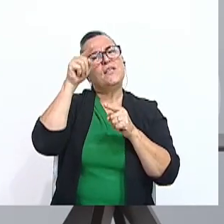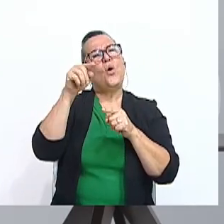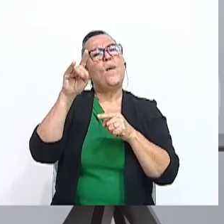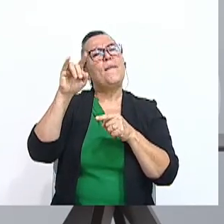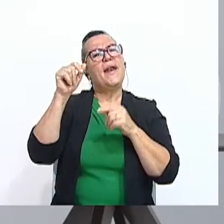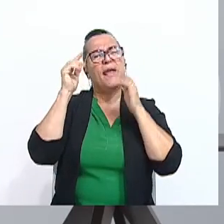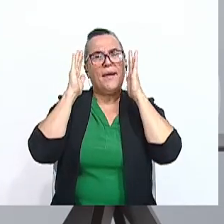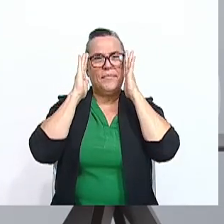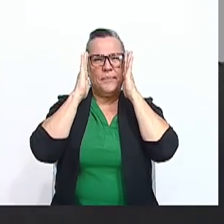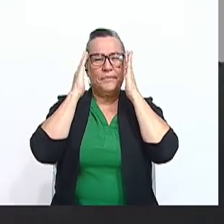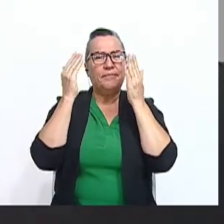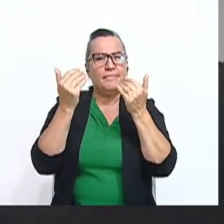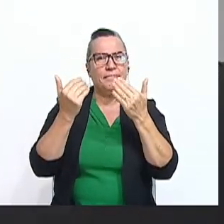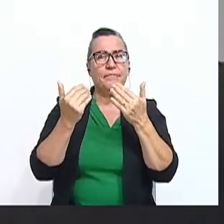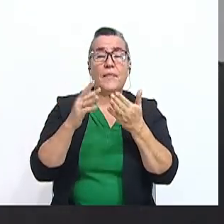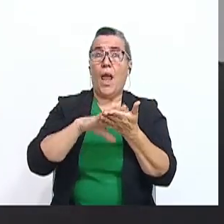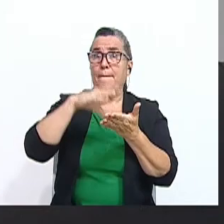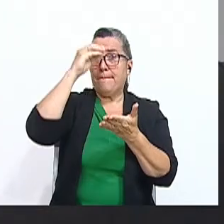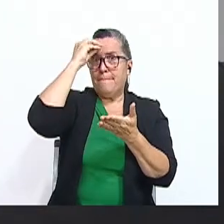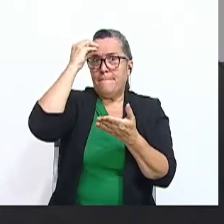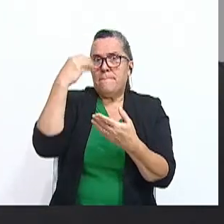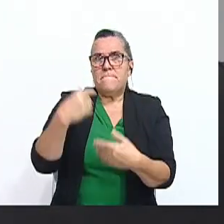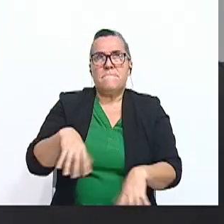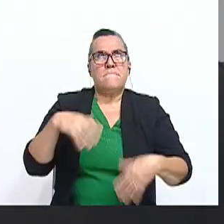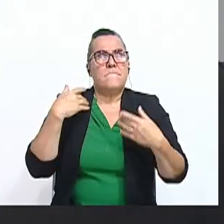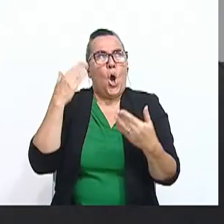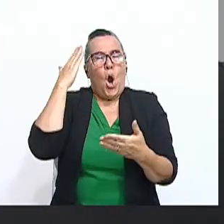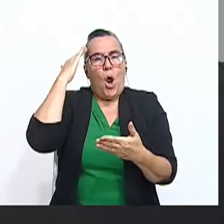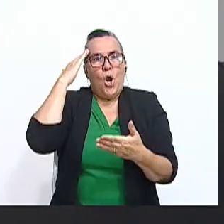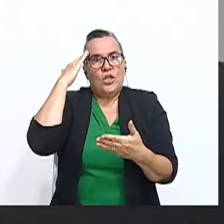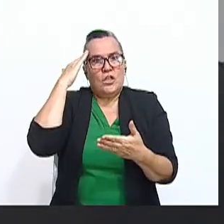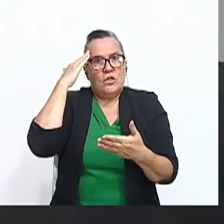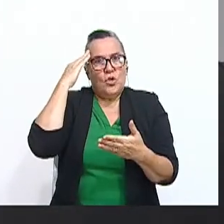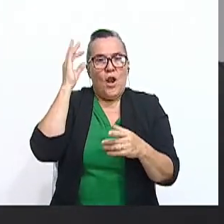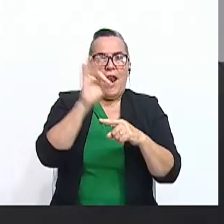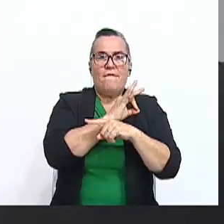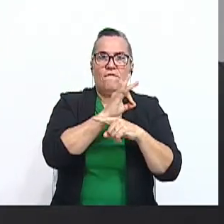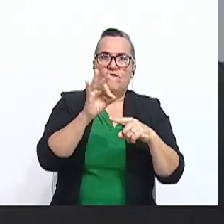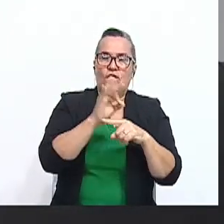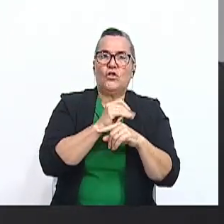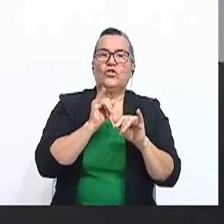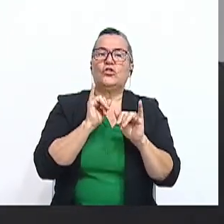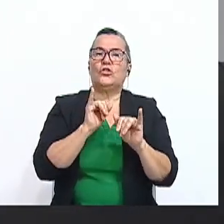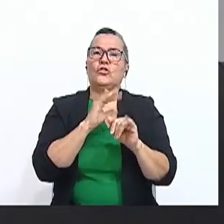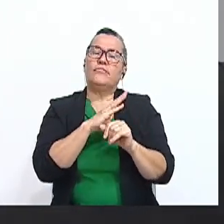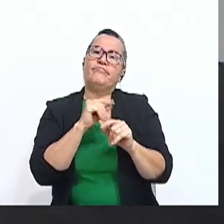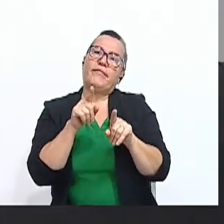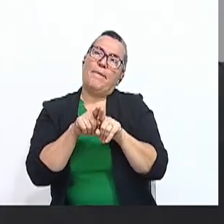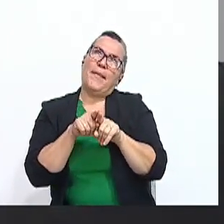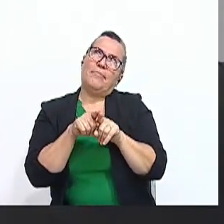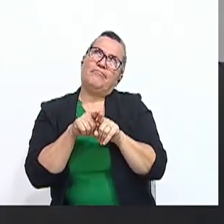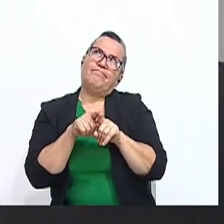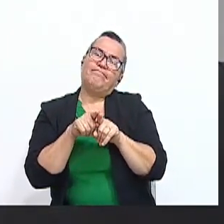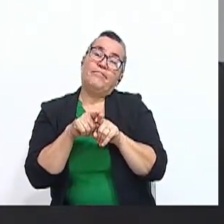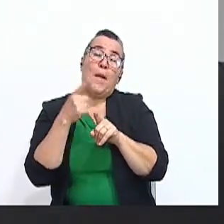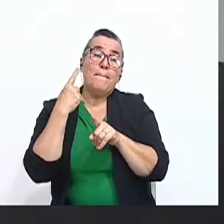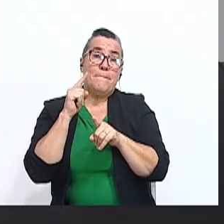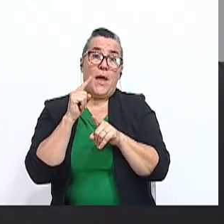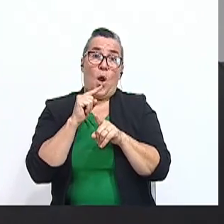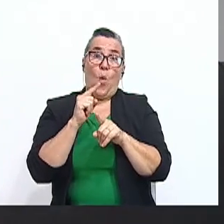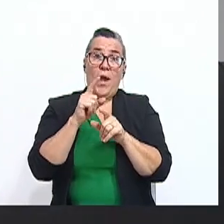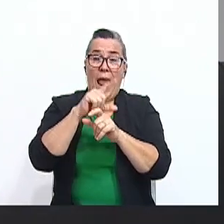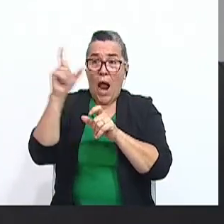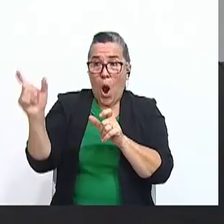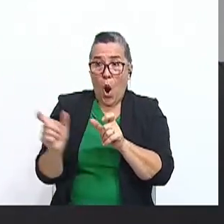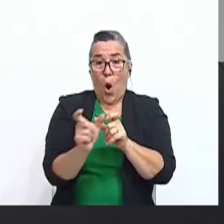María? Aprendí muchos conocimientos sobre la función y que para una